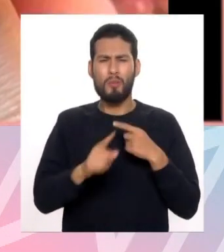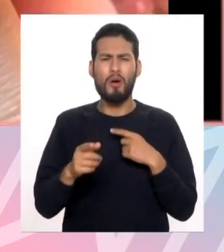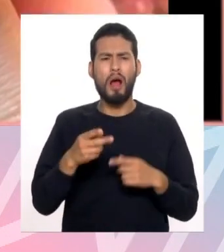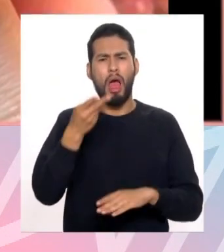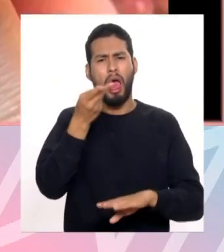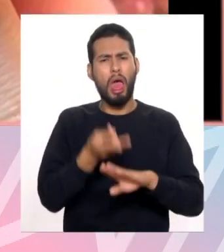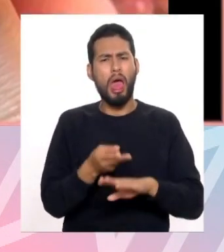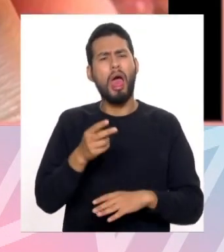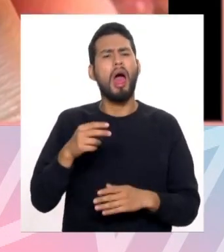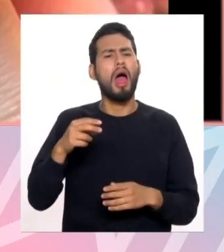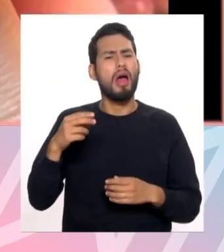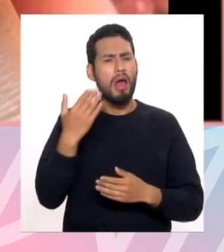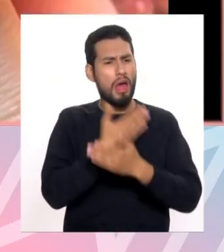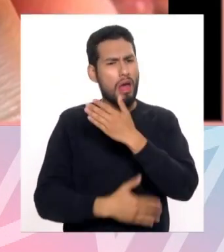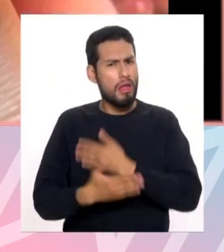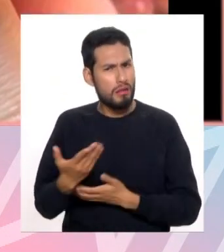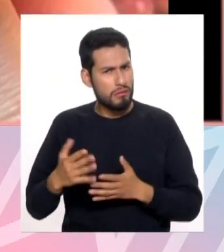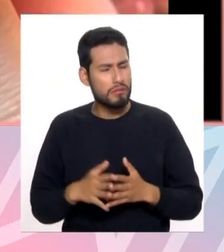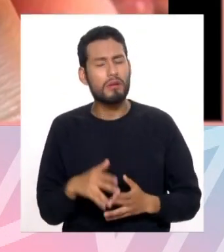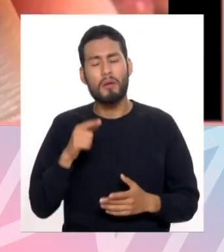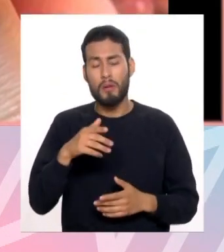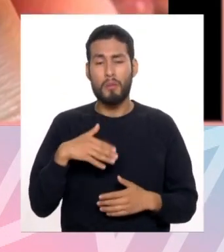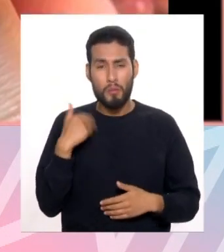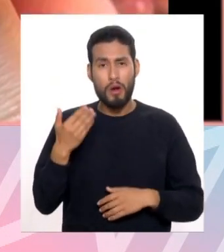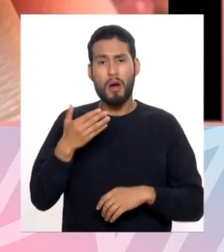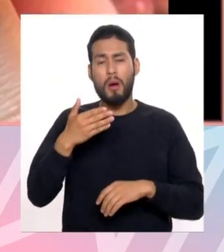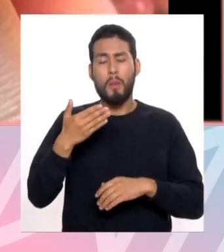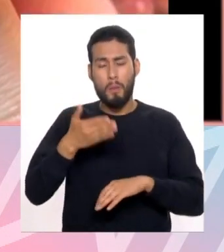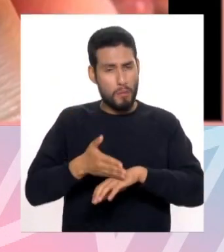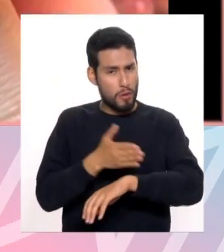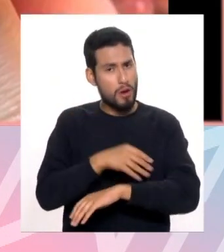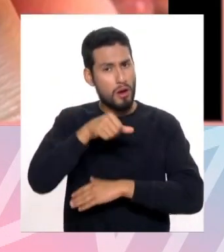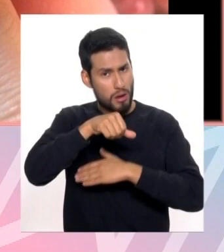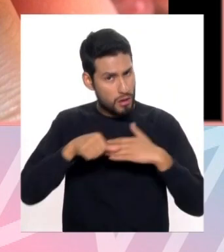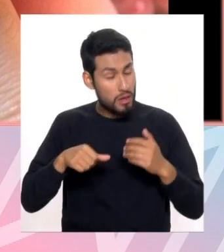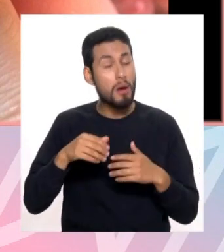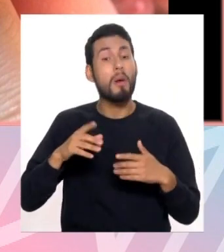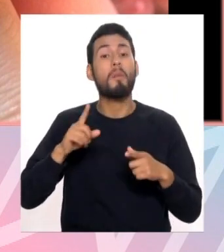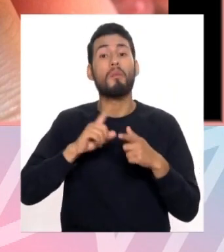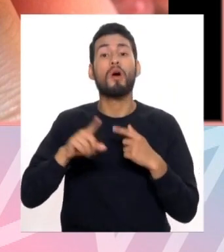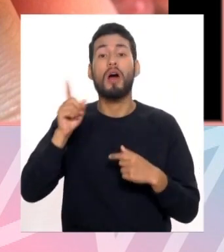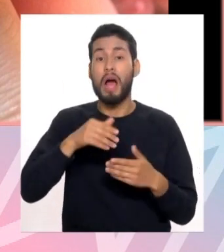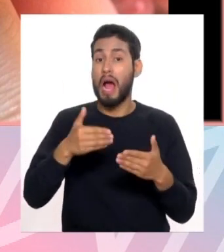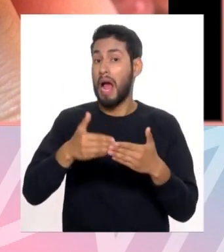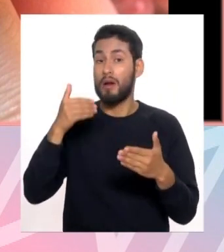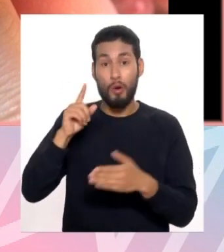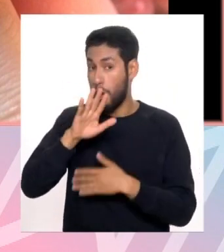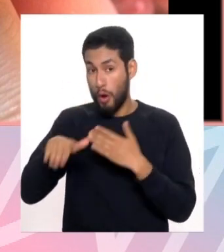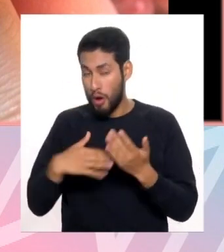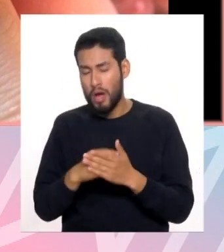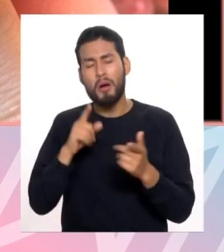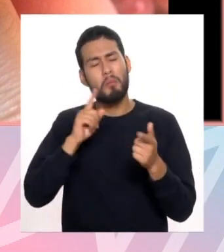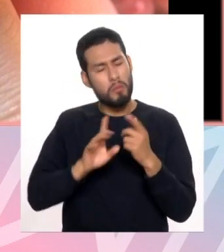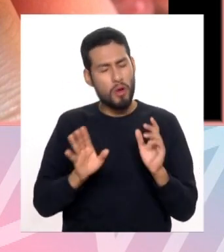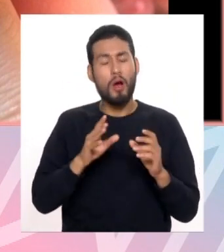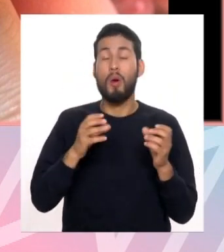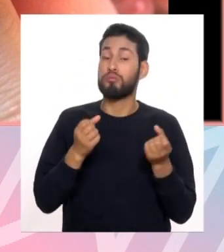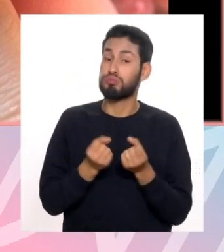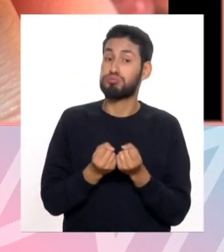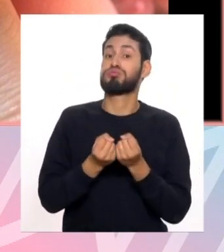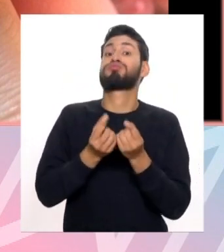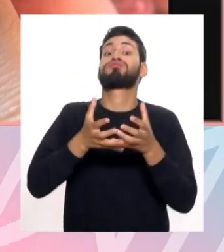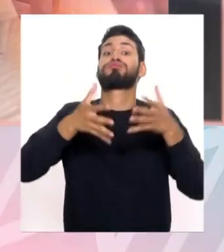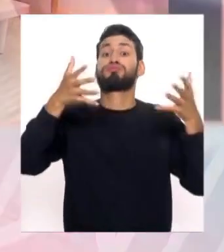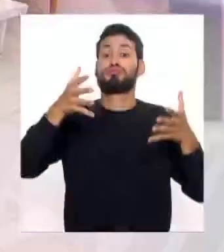mejorar con cirugía intrauterina. Se podría prevenir grandemente, no todas, pero obviamente en